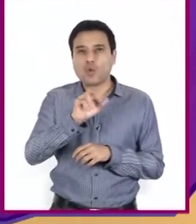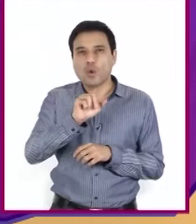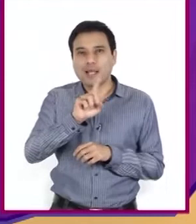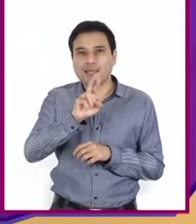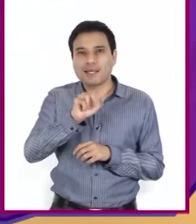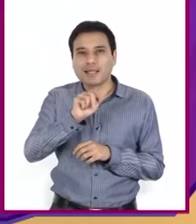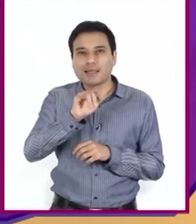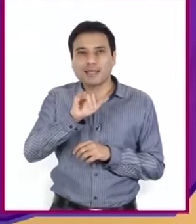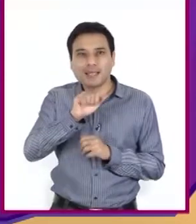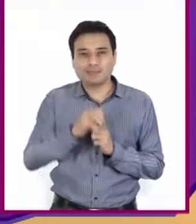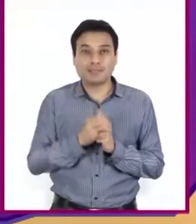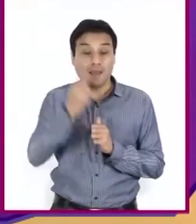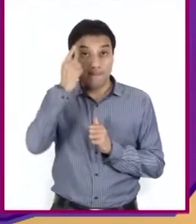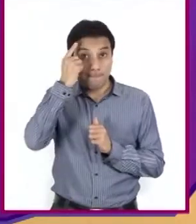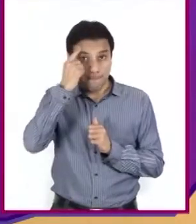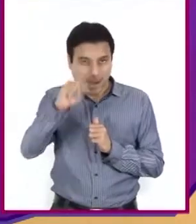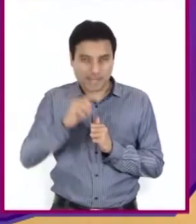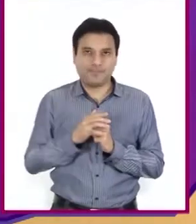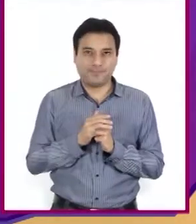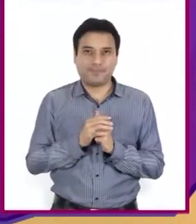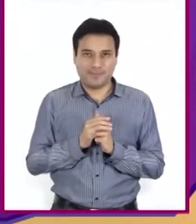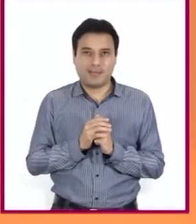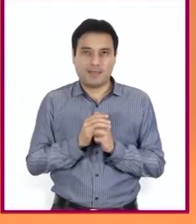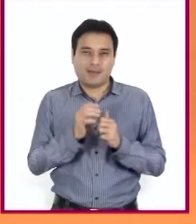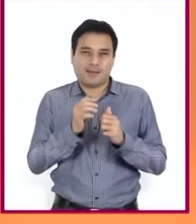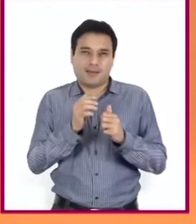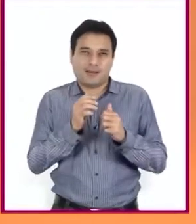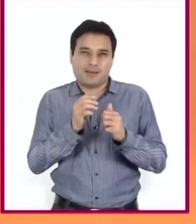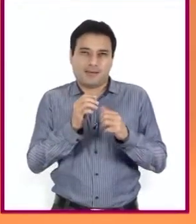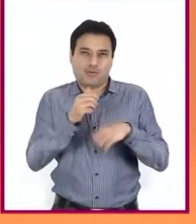para definir el enésimo término de una sucesión.